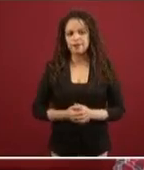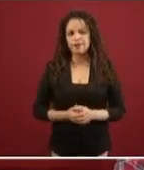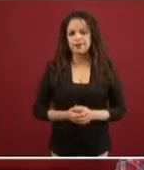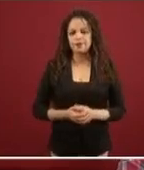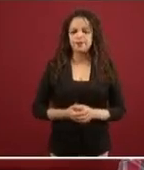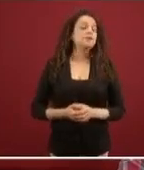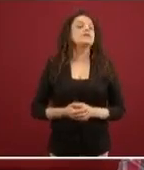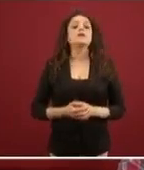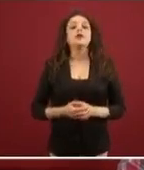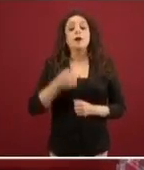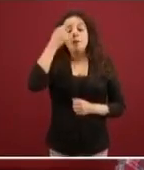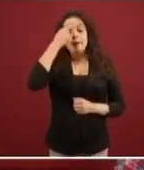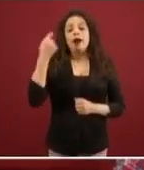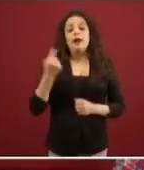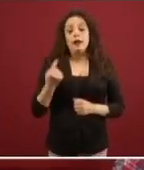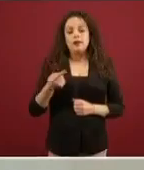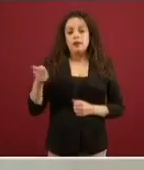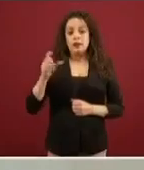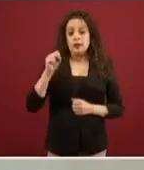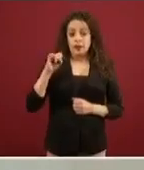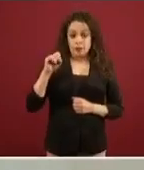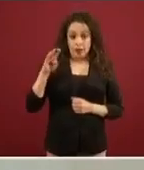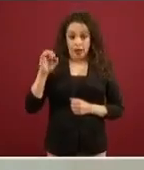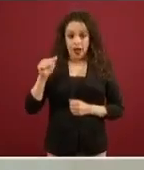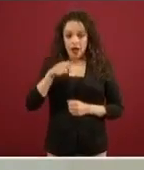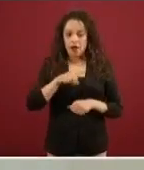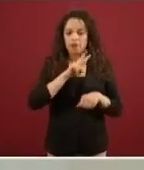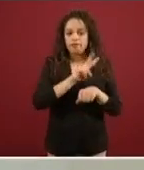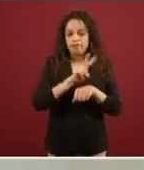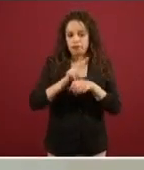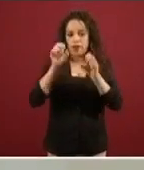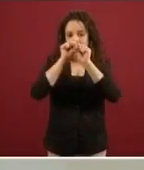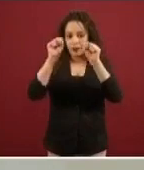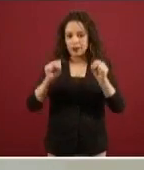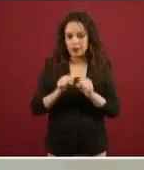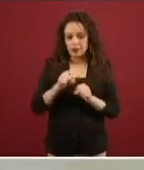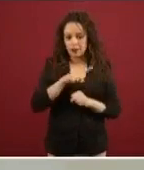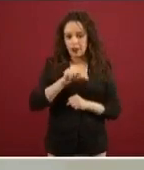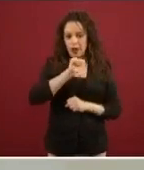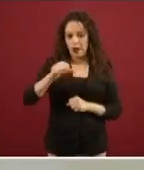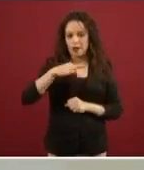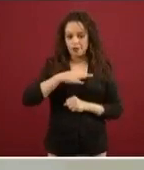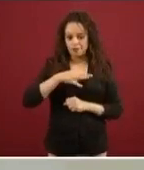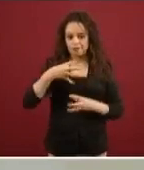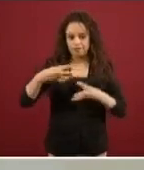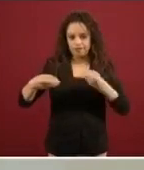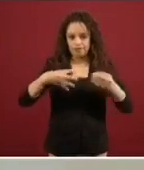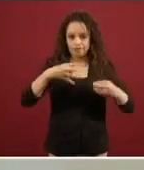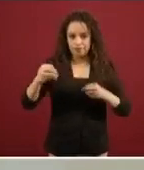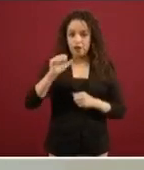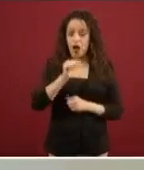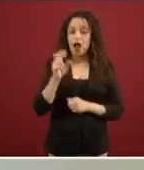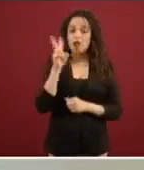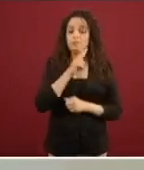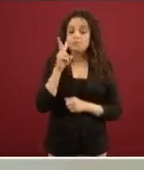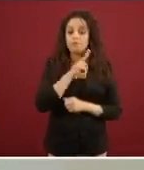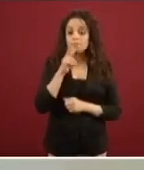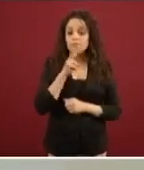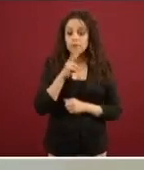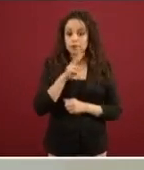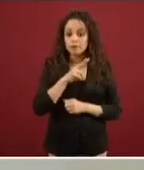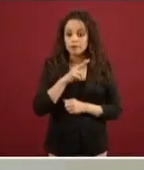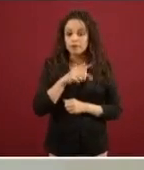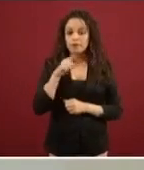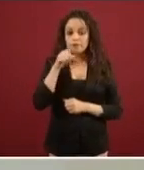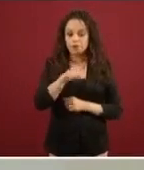noches anteriores, el SISVER, que es el Sistema de Vigilancia Epidemiológica de la Enfermedad Respiratoria. Se ingresa con un